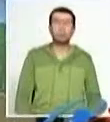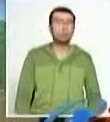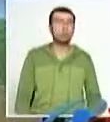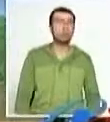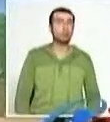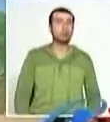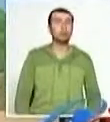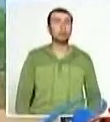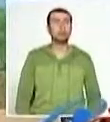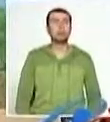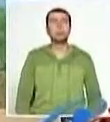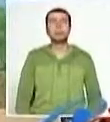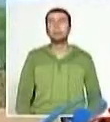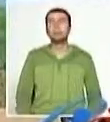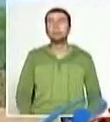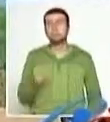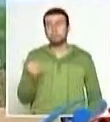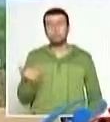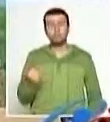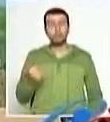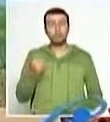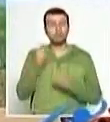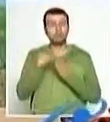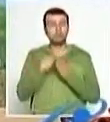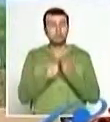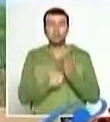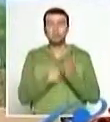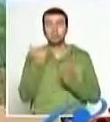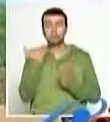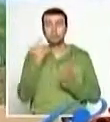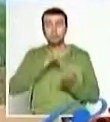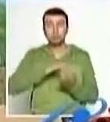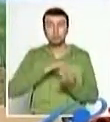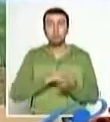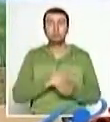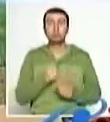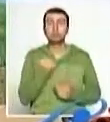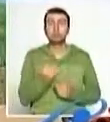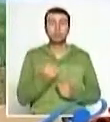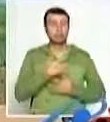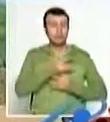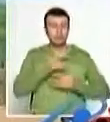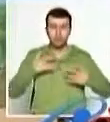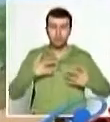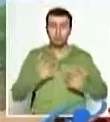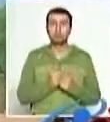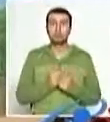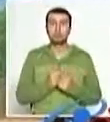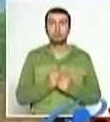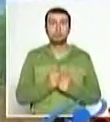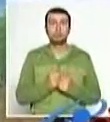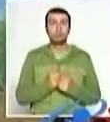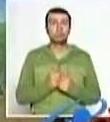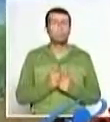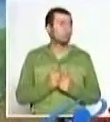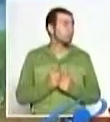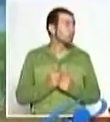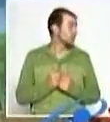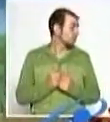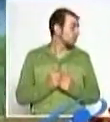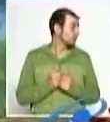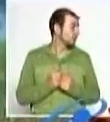impactado, que ha servido, que ha creado conciencia de buena salud, de buenos hábitos saludables, y